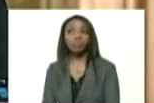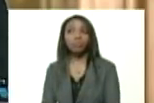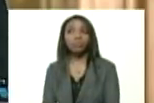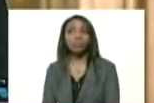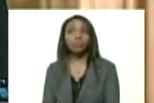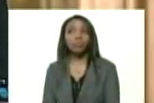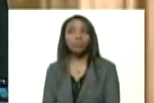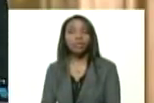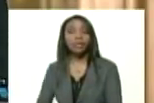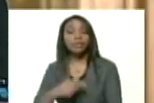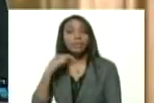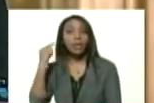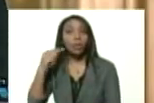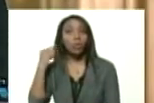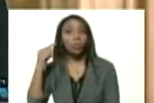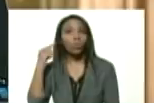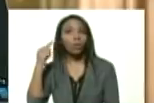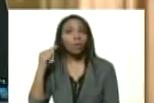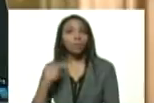de locura